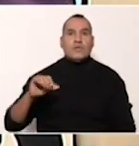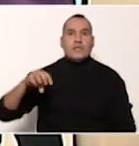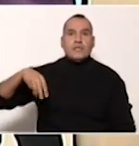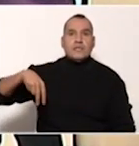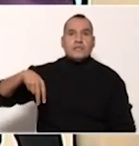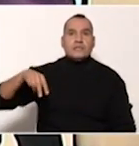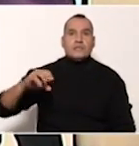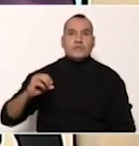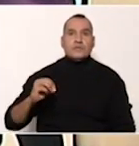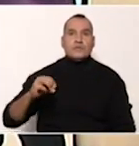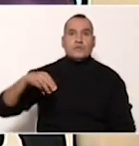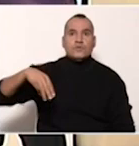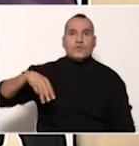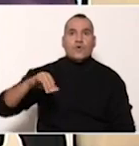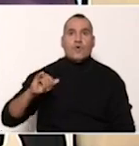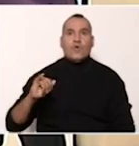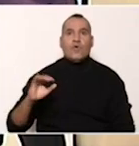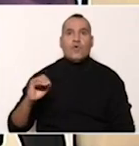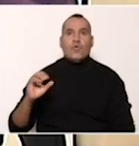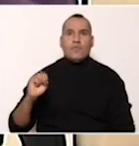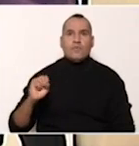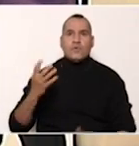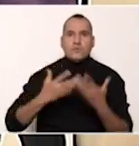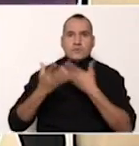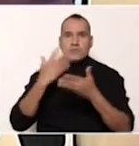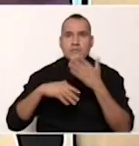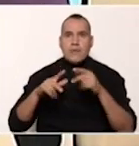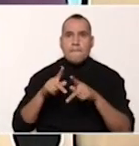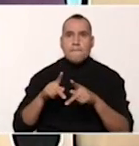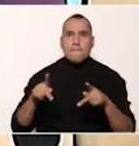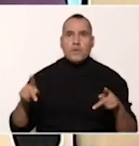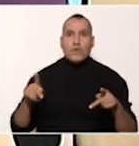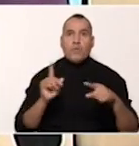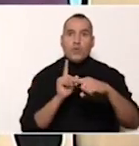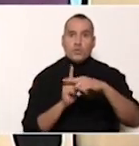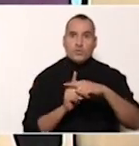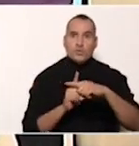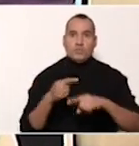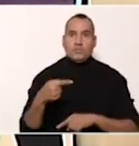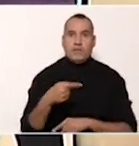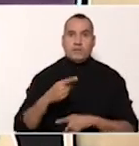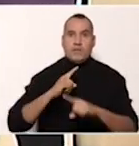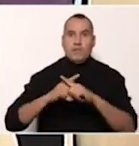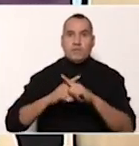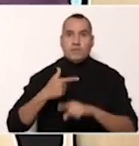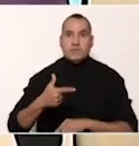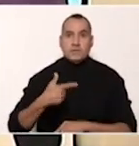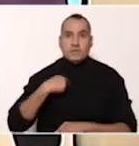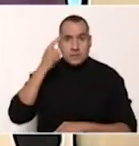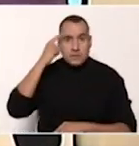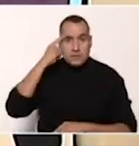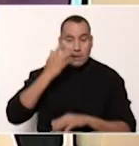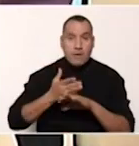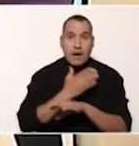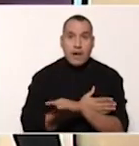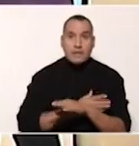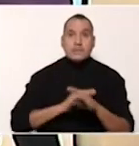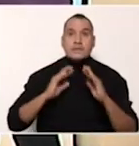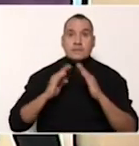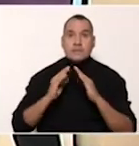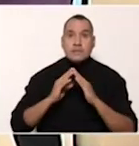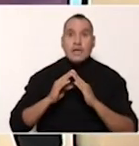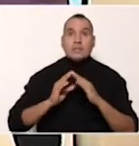sus operaciones, suma, resta y multiplicación y división. Yo estoy seguro que ya esos chamos están preparados con papel y lápiz y todos en casa reunidos